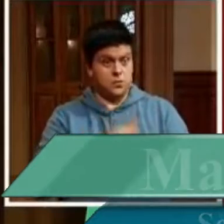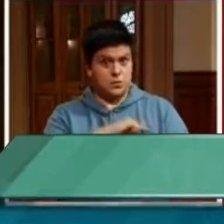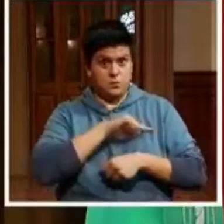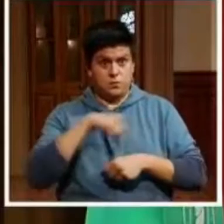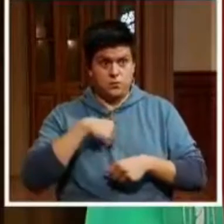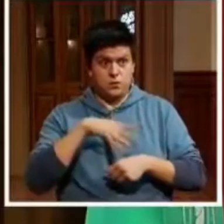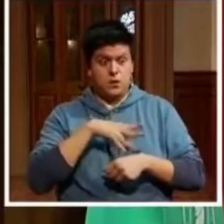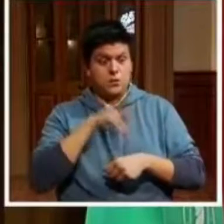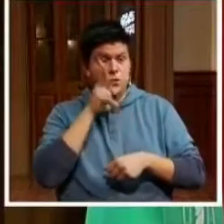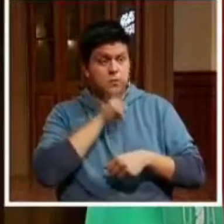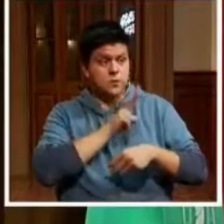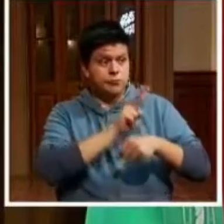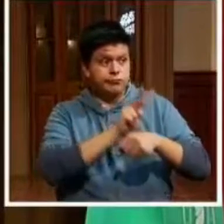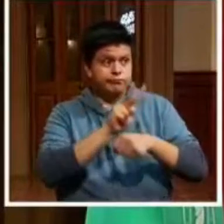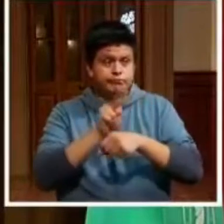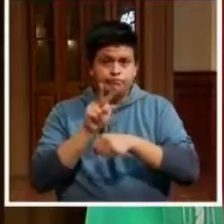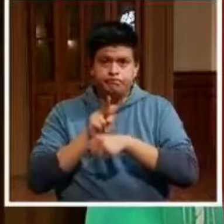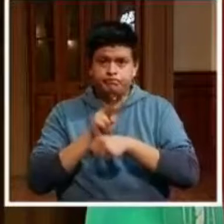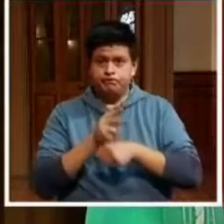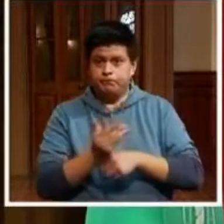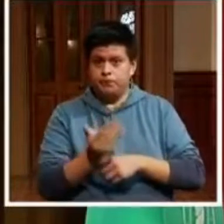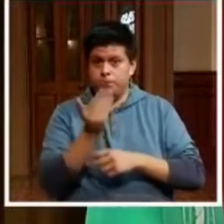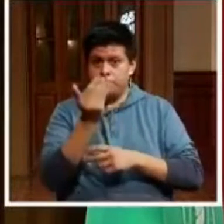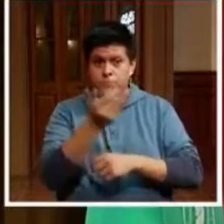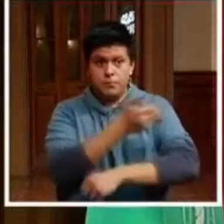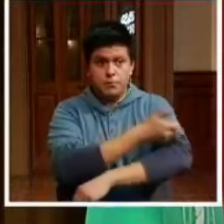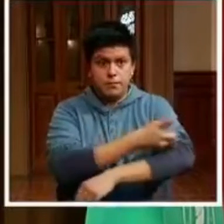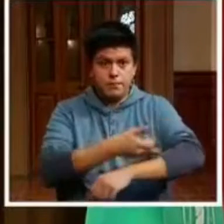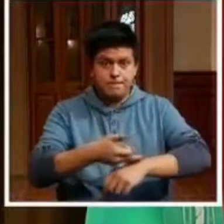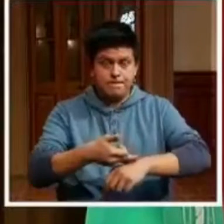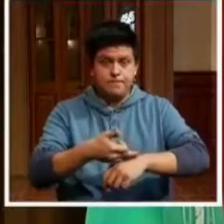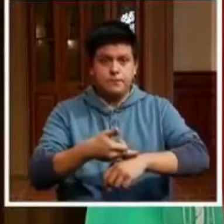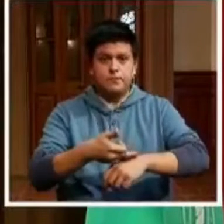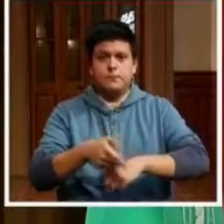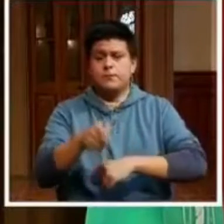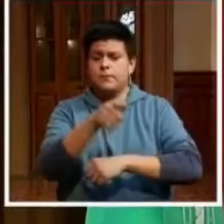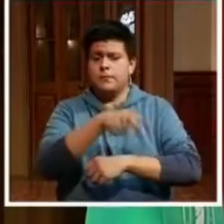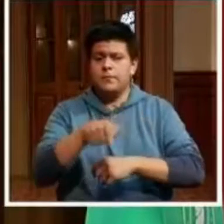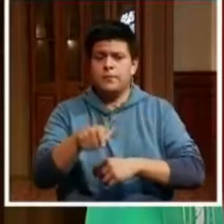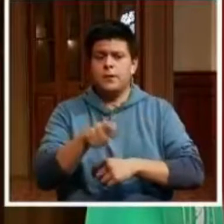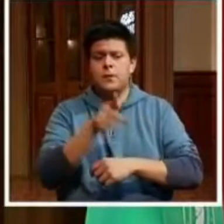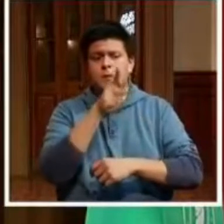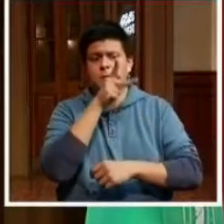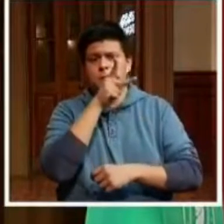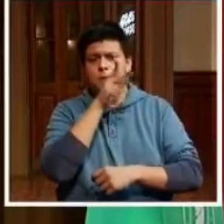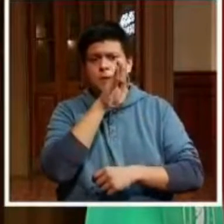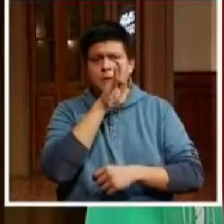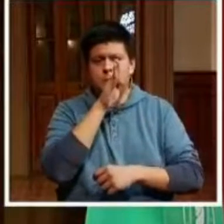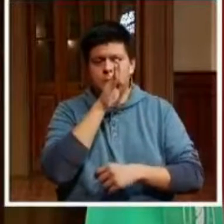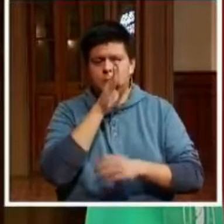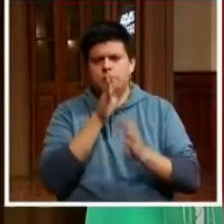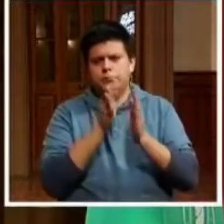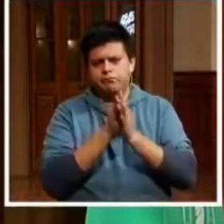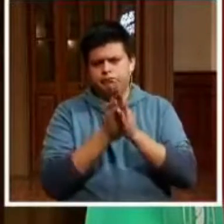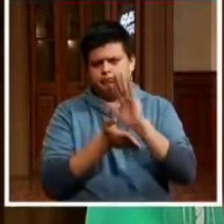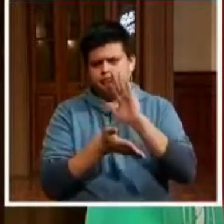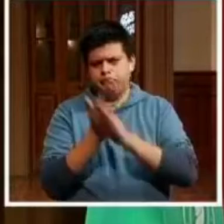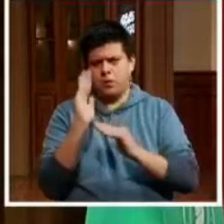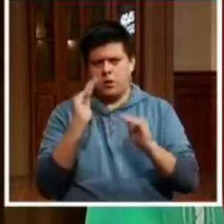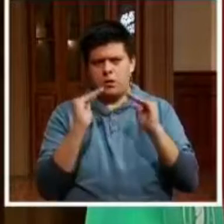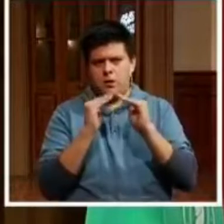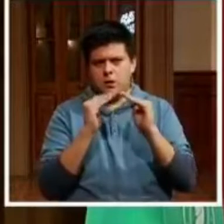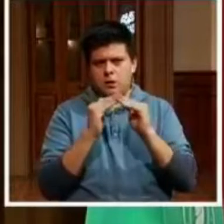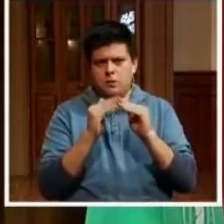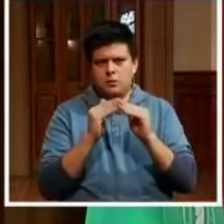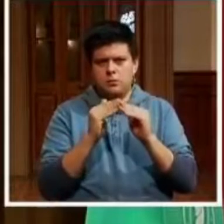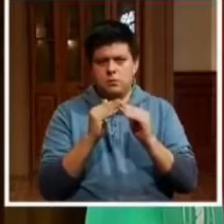para disuadir a las familias, a los padres, madres que lleven a sus